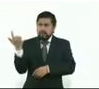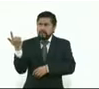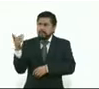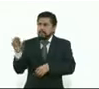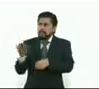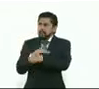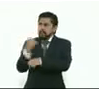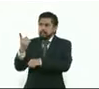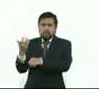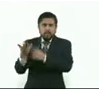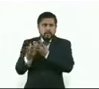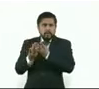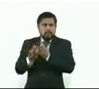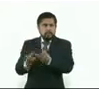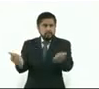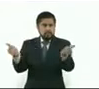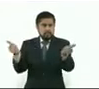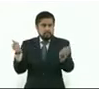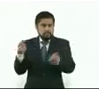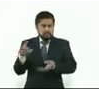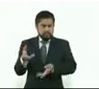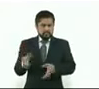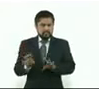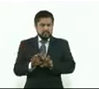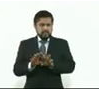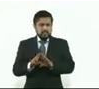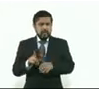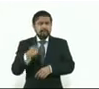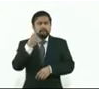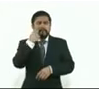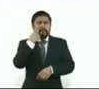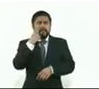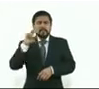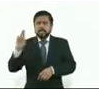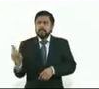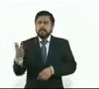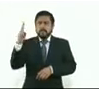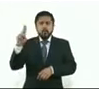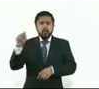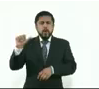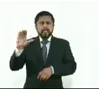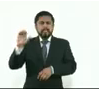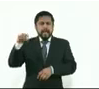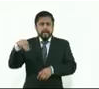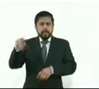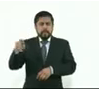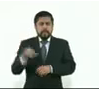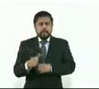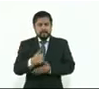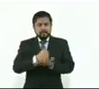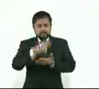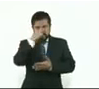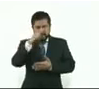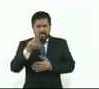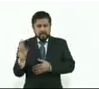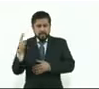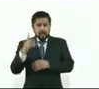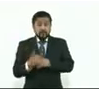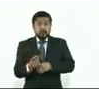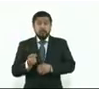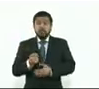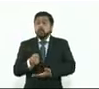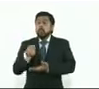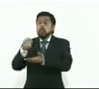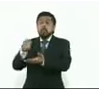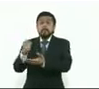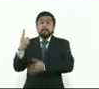Entonces, fíjense, la Universidad Autónoma de la Ciudad de México tiene como presupuesto 1.300